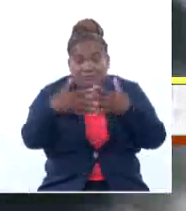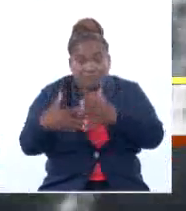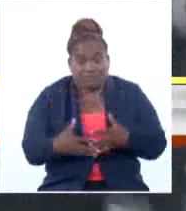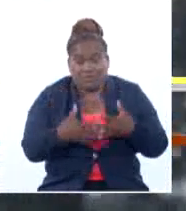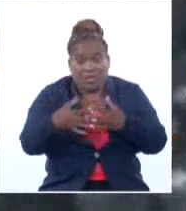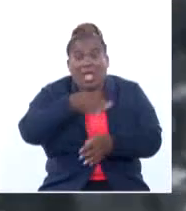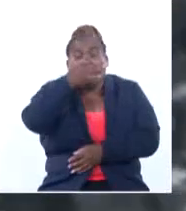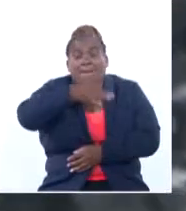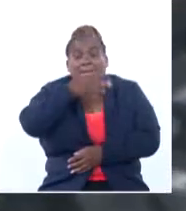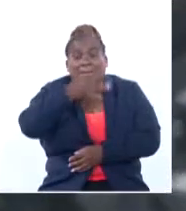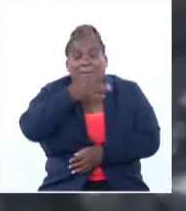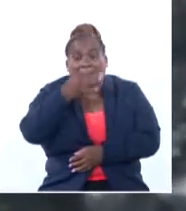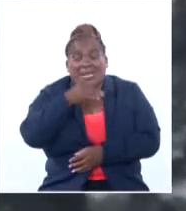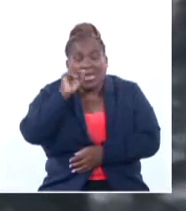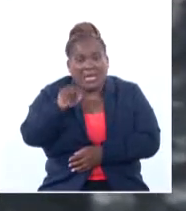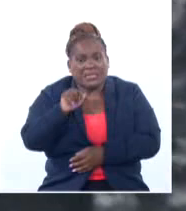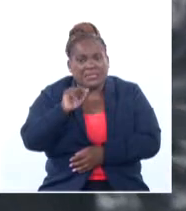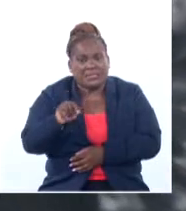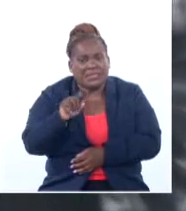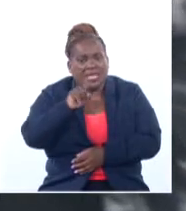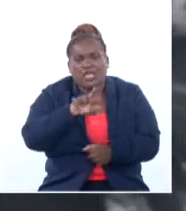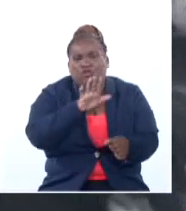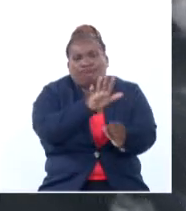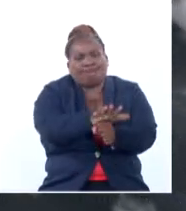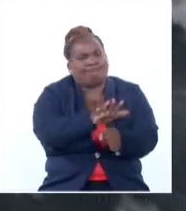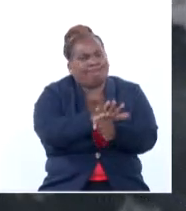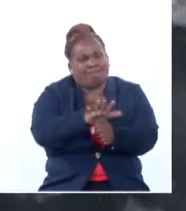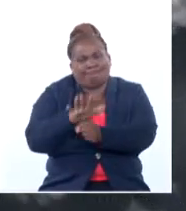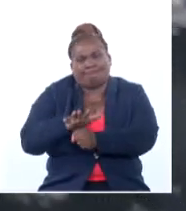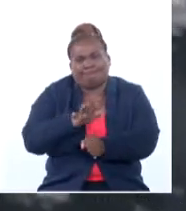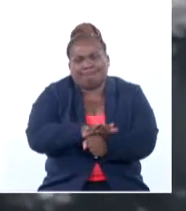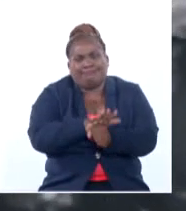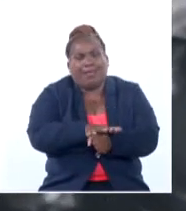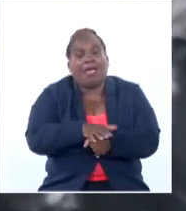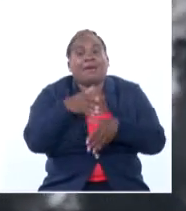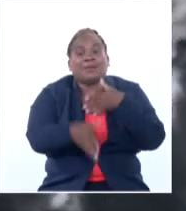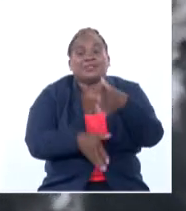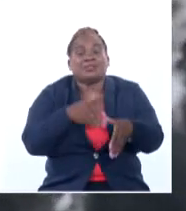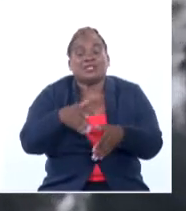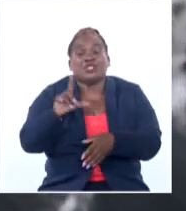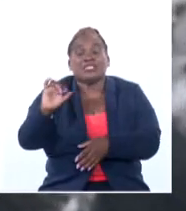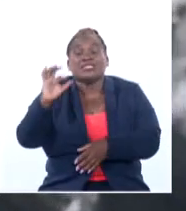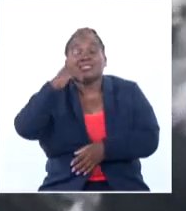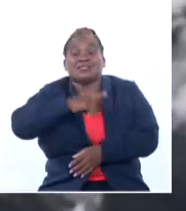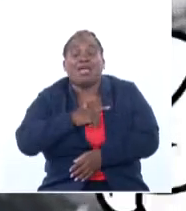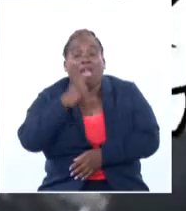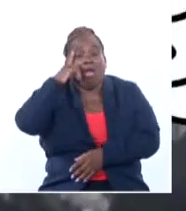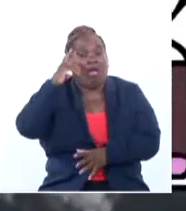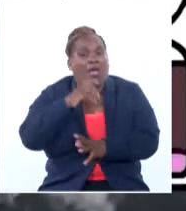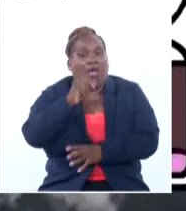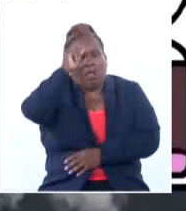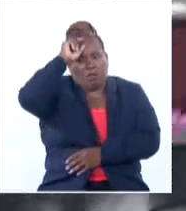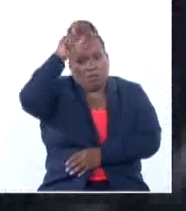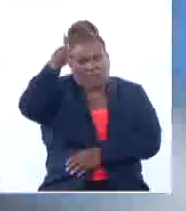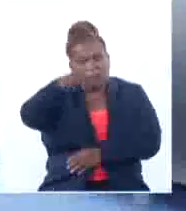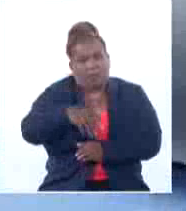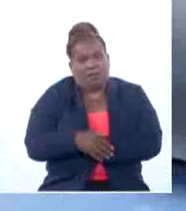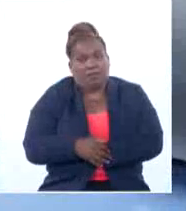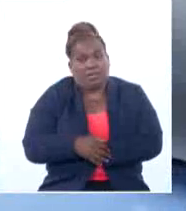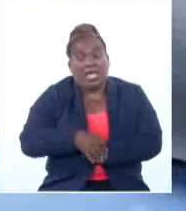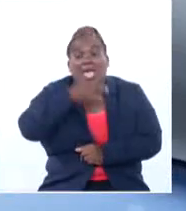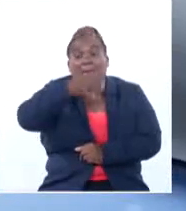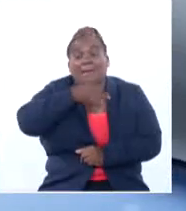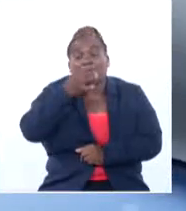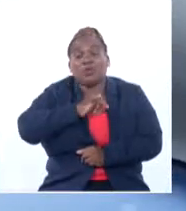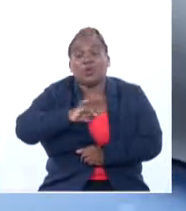afirma que esta versión mediática es una tapadera elaborada con participación de la CIA y de la inteligencia alemana. Hirsch destaca